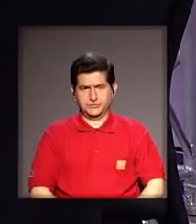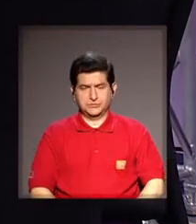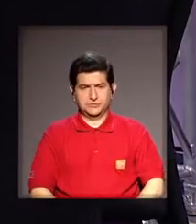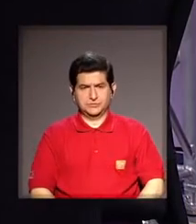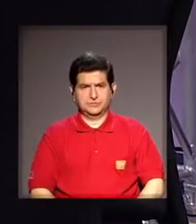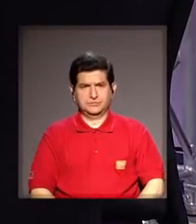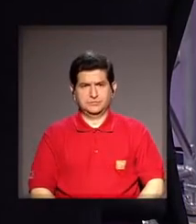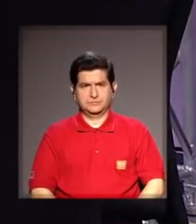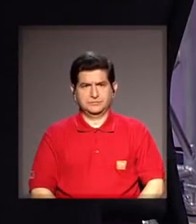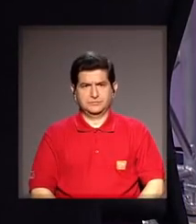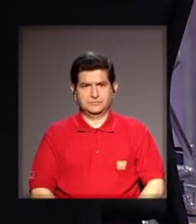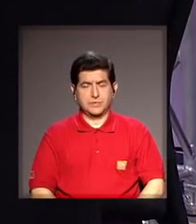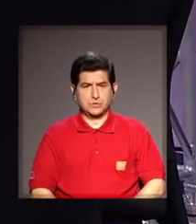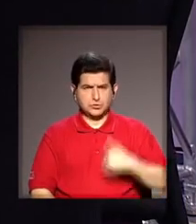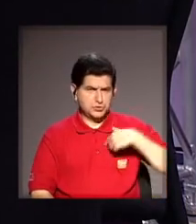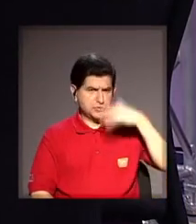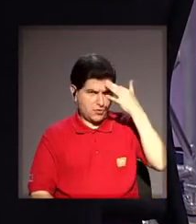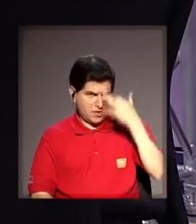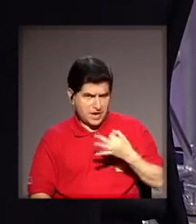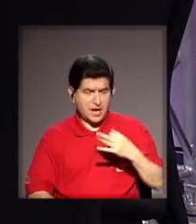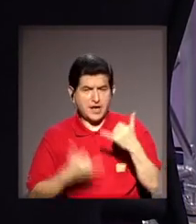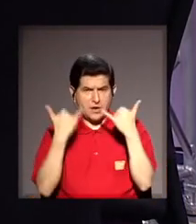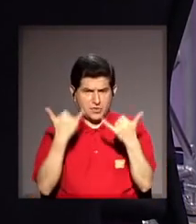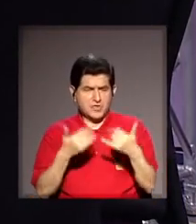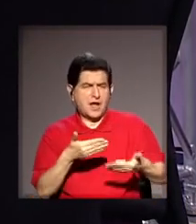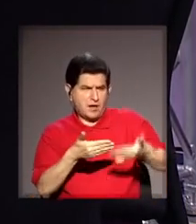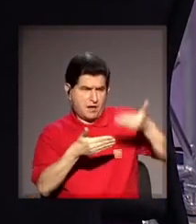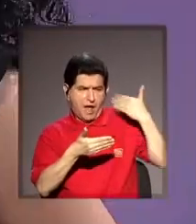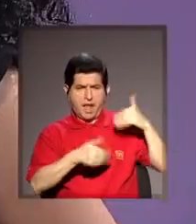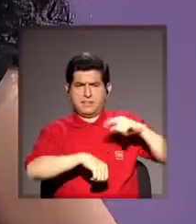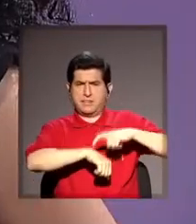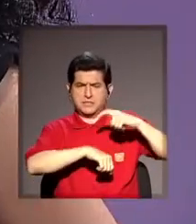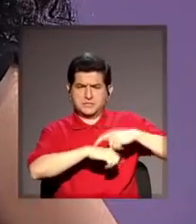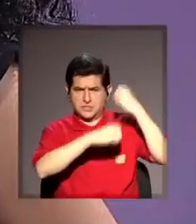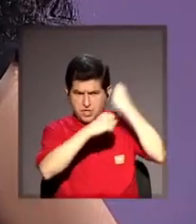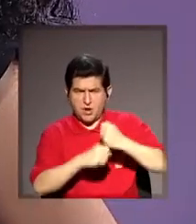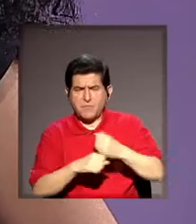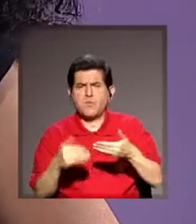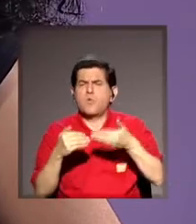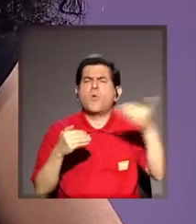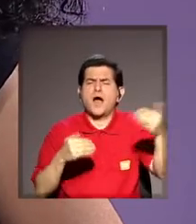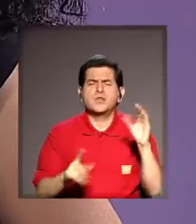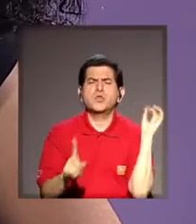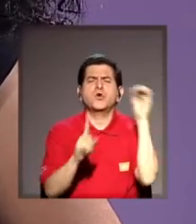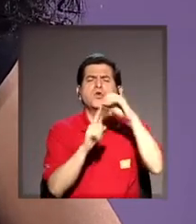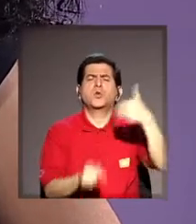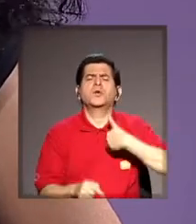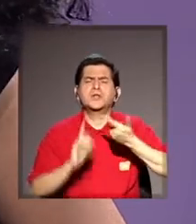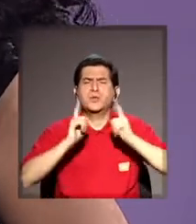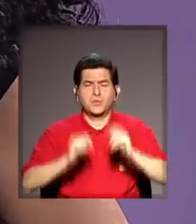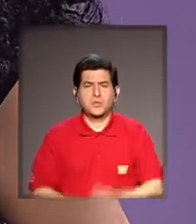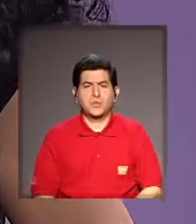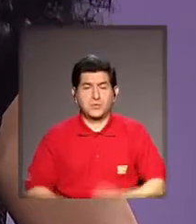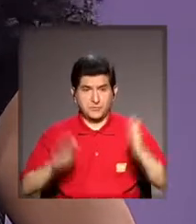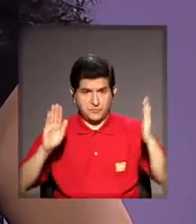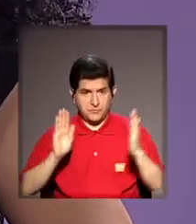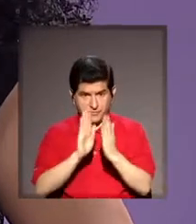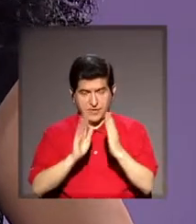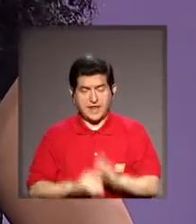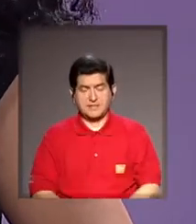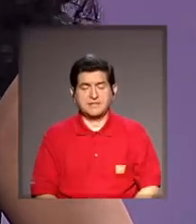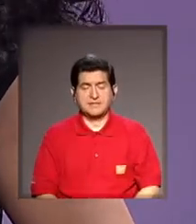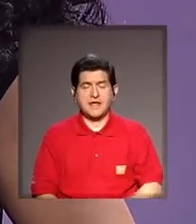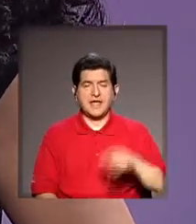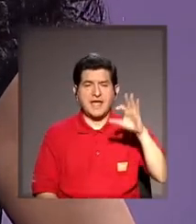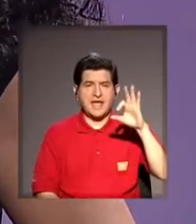tiene según tengo entendido más tiempo de haberse creado desde cuando se creó y qué objetivos persigue bueno enfrente el fbi y